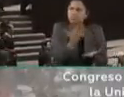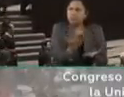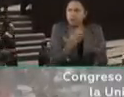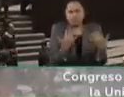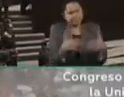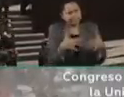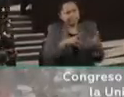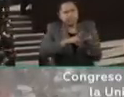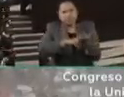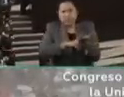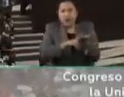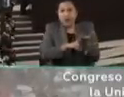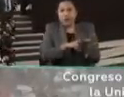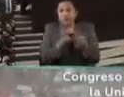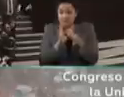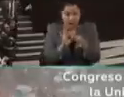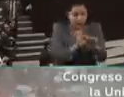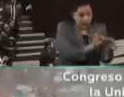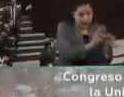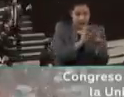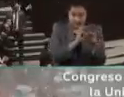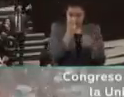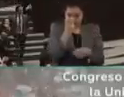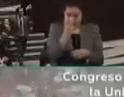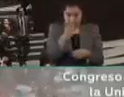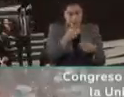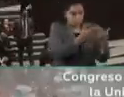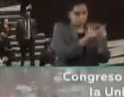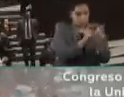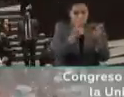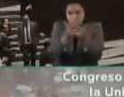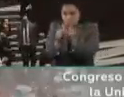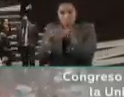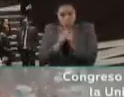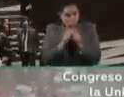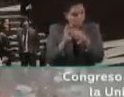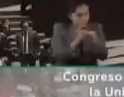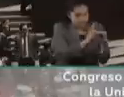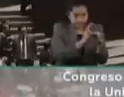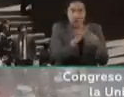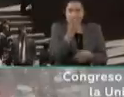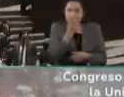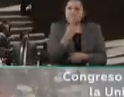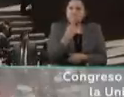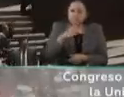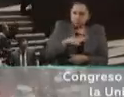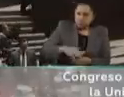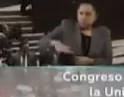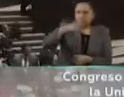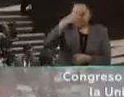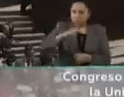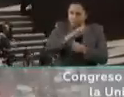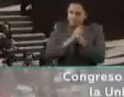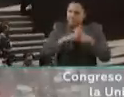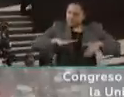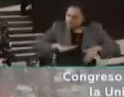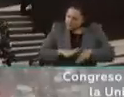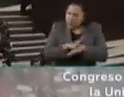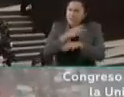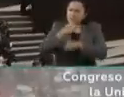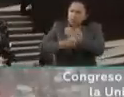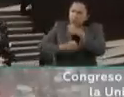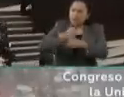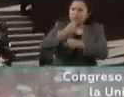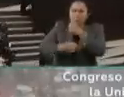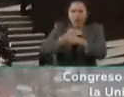llegó para transformar a México y para darle rumbo por muchos años más. En estas elecciones